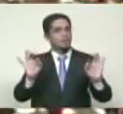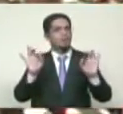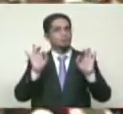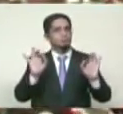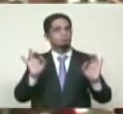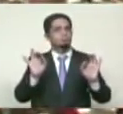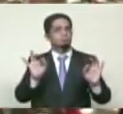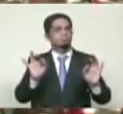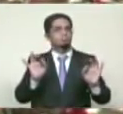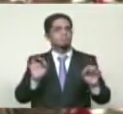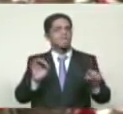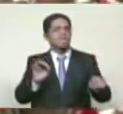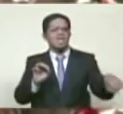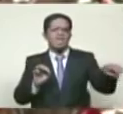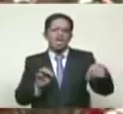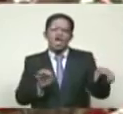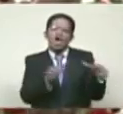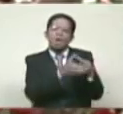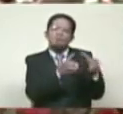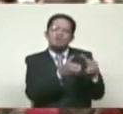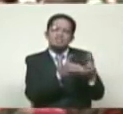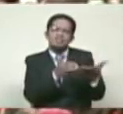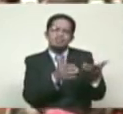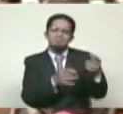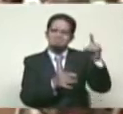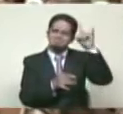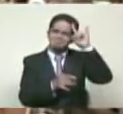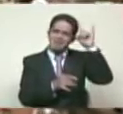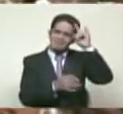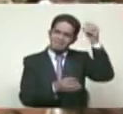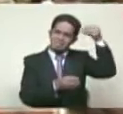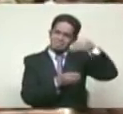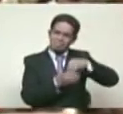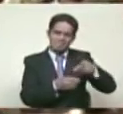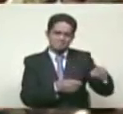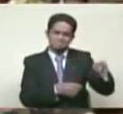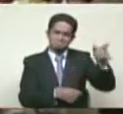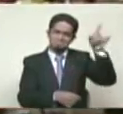son demasiado malucos, son demasiado malos.